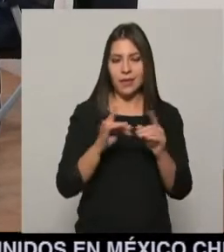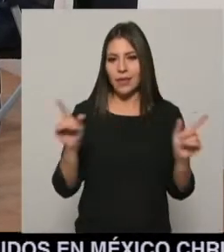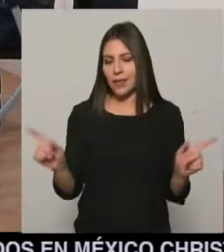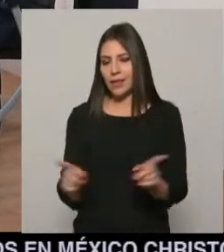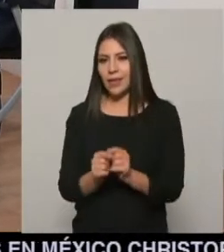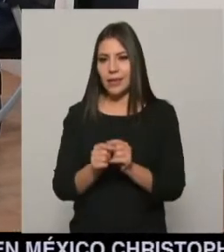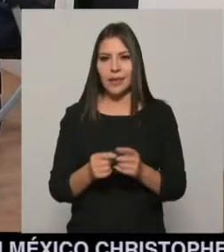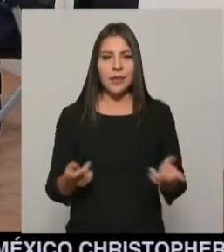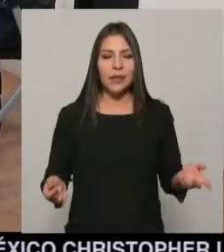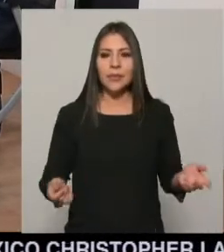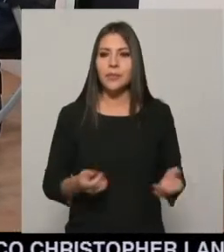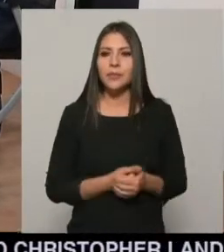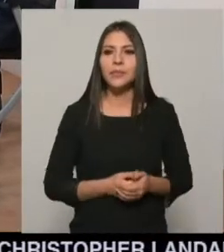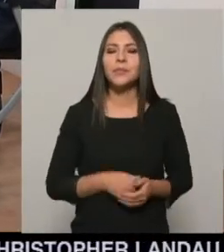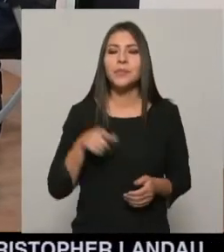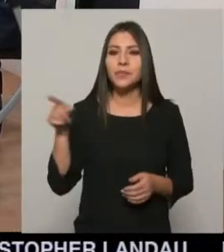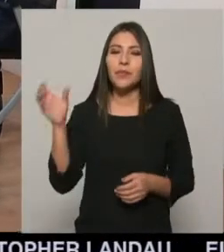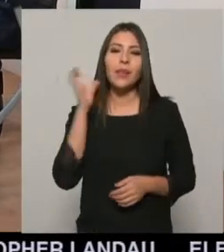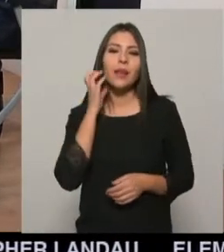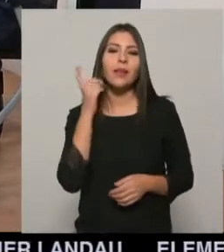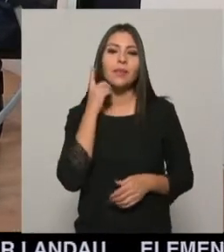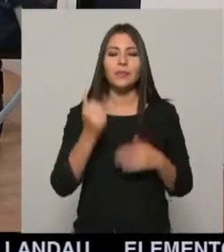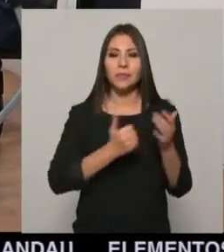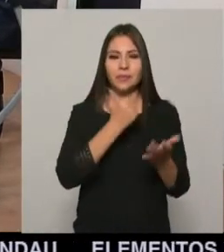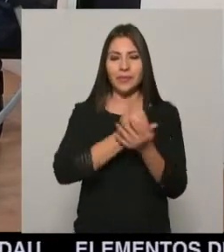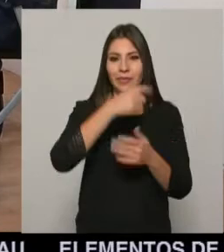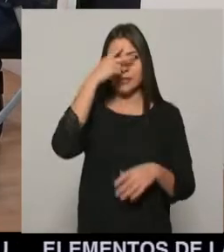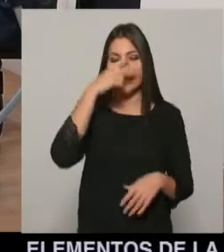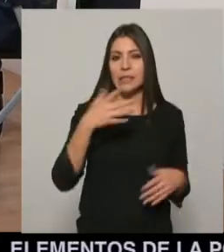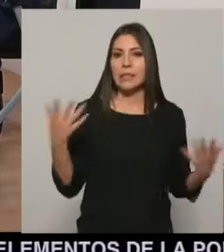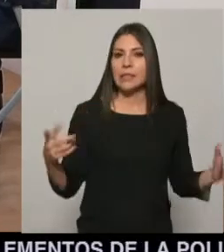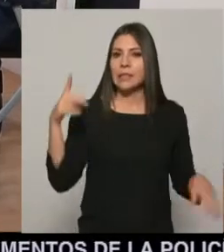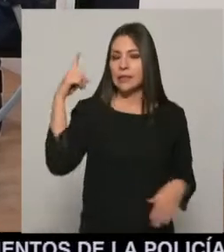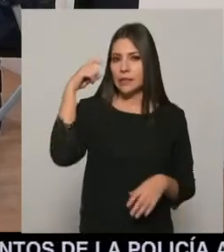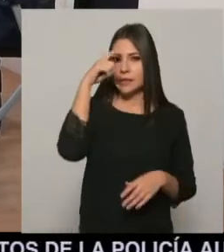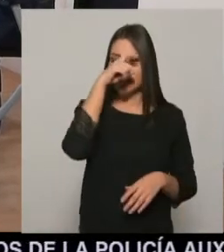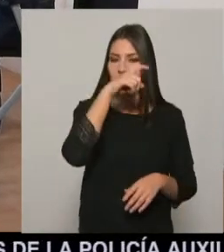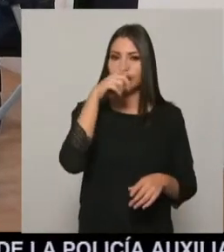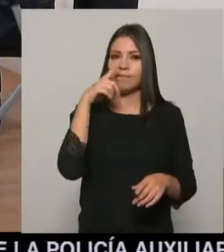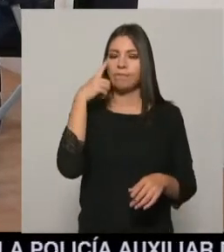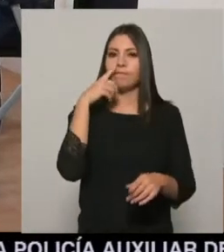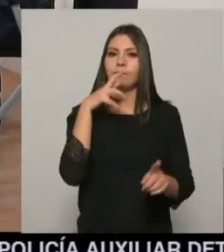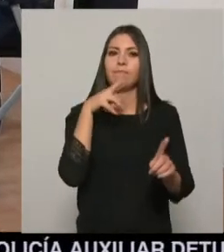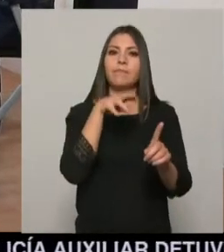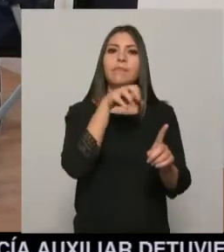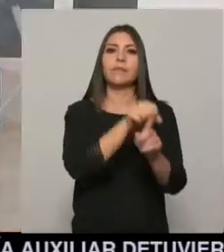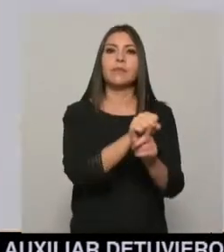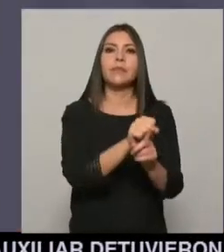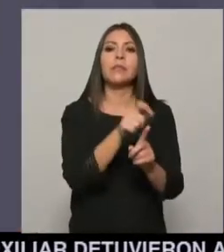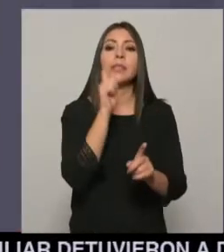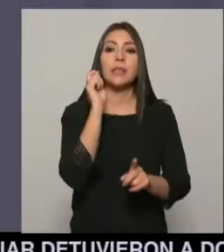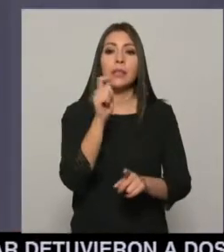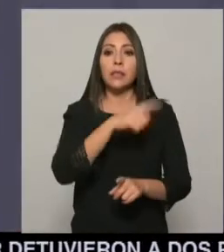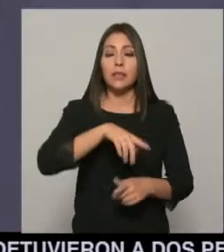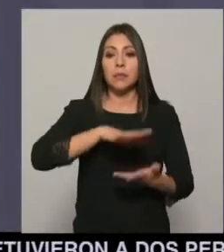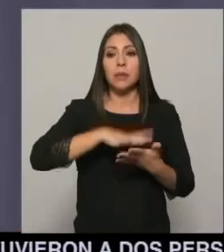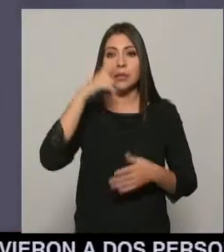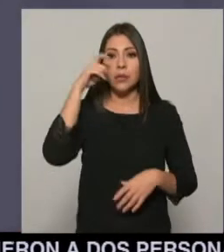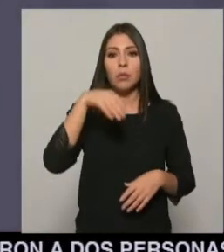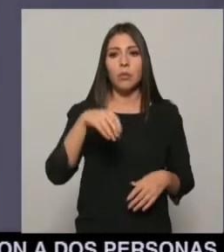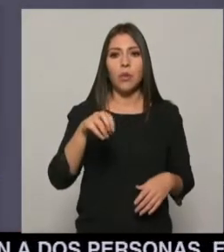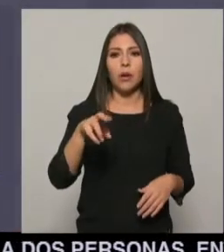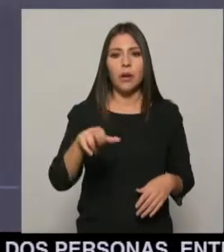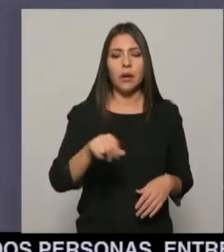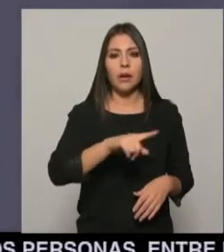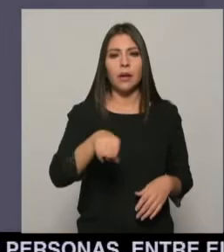Héctor. Claro. Pero a ver. el Congreso de la Ciudad tiene un enorme reto. Ajá. Y sobre todo lo tiene la fracción mayoritaria, que es la de Morena, que es la de entender cuál es el papel